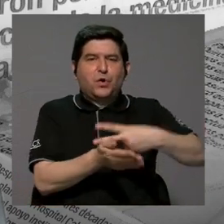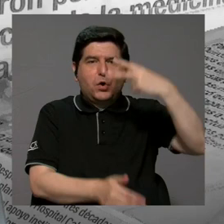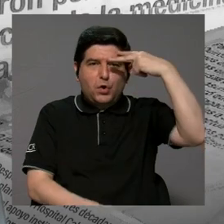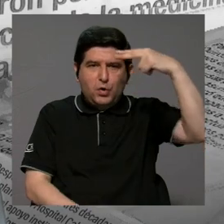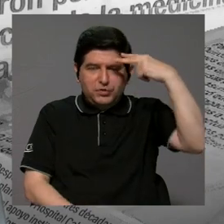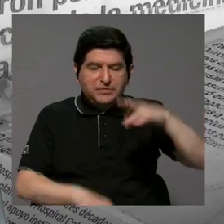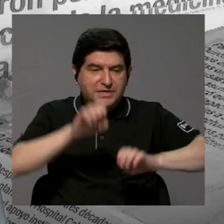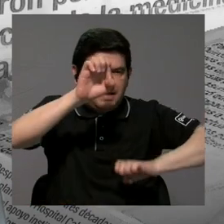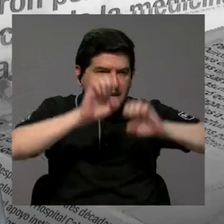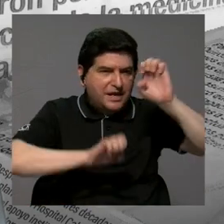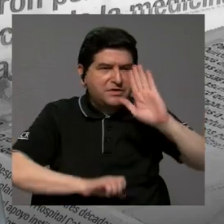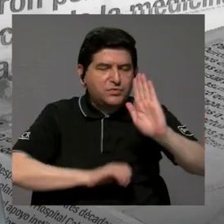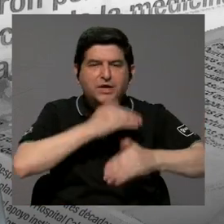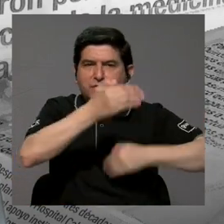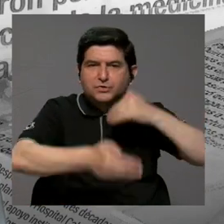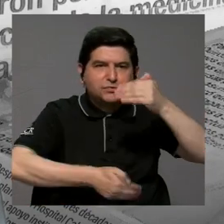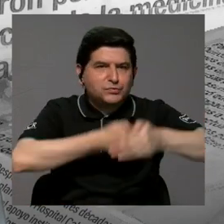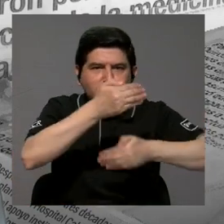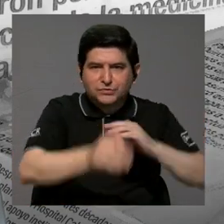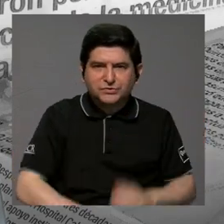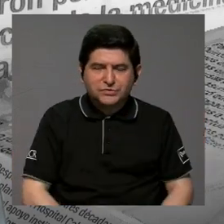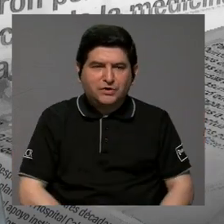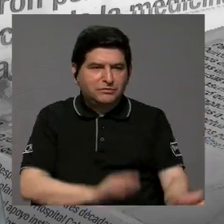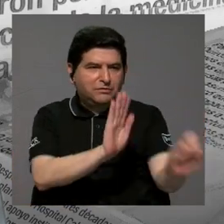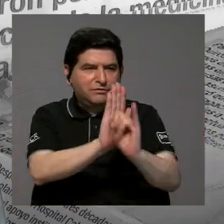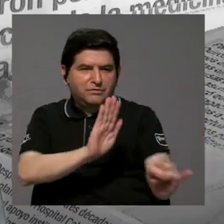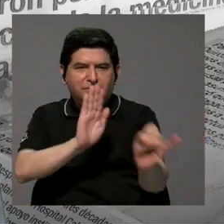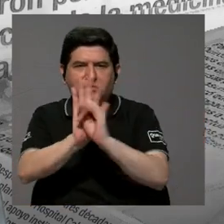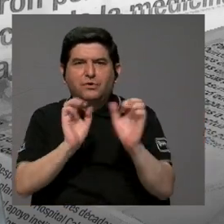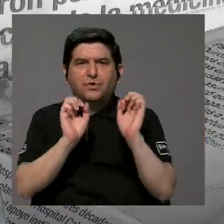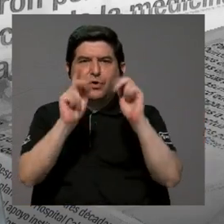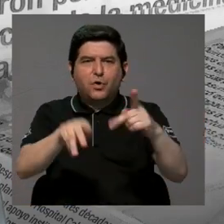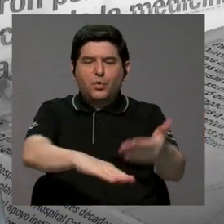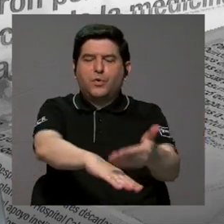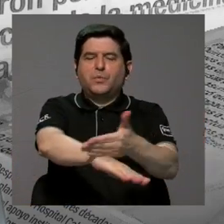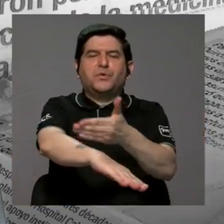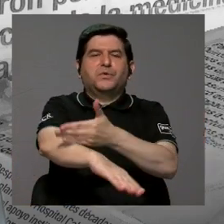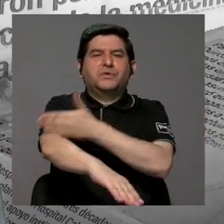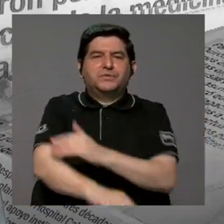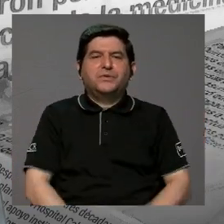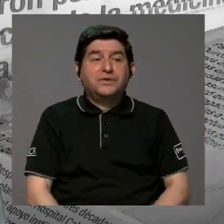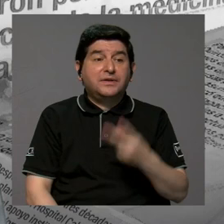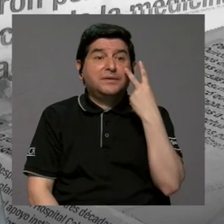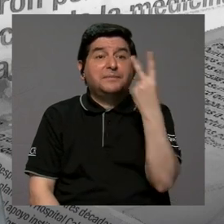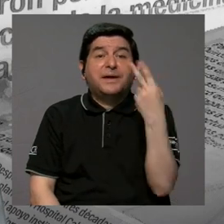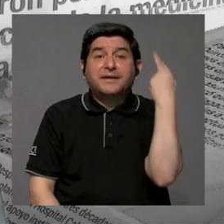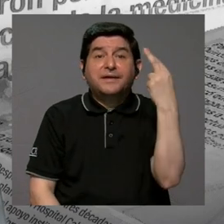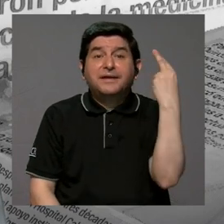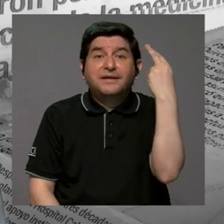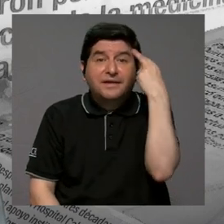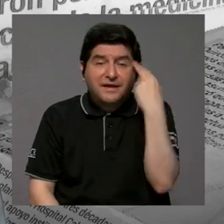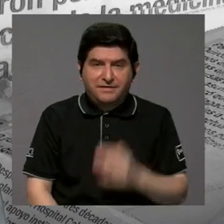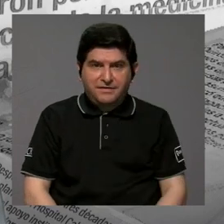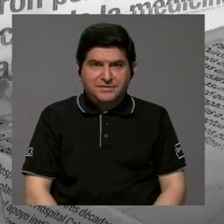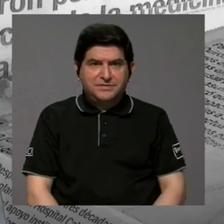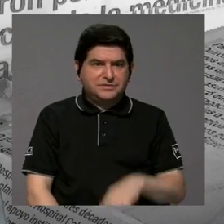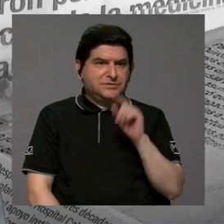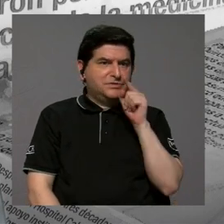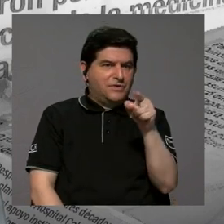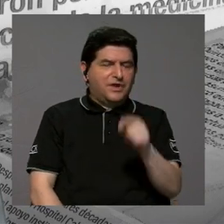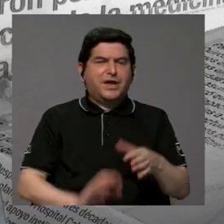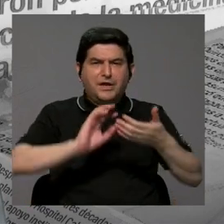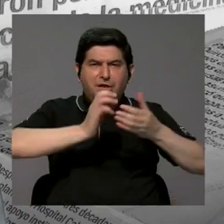México para evaluar su gestión, para identificar oportunidades de mejora, para ver por qué se dan